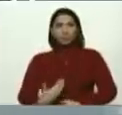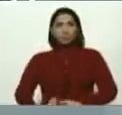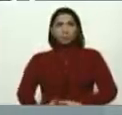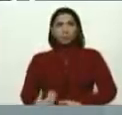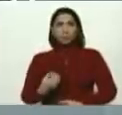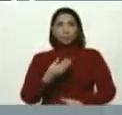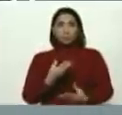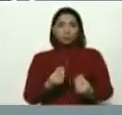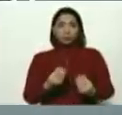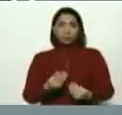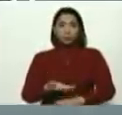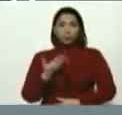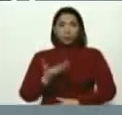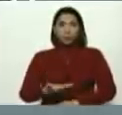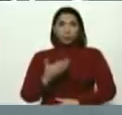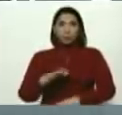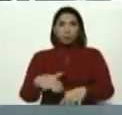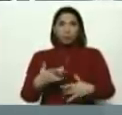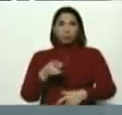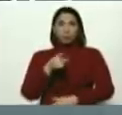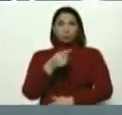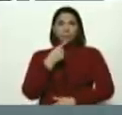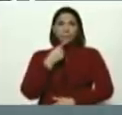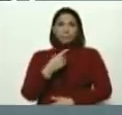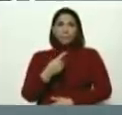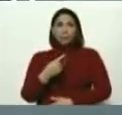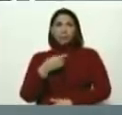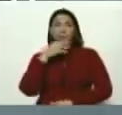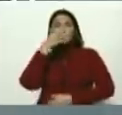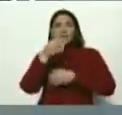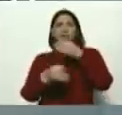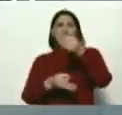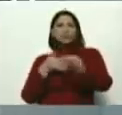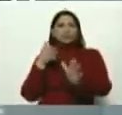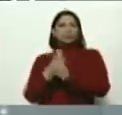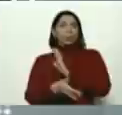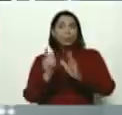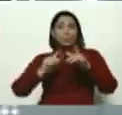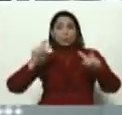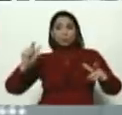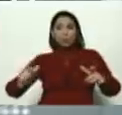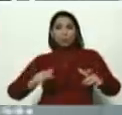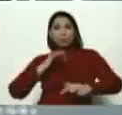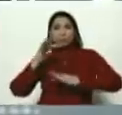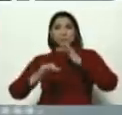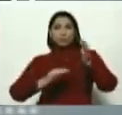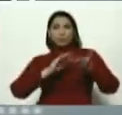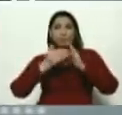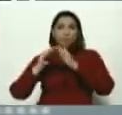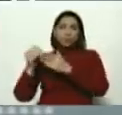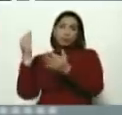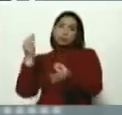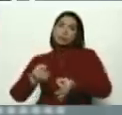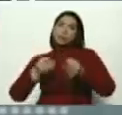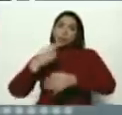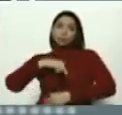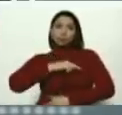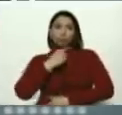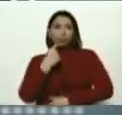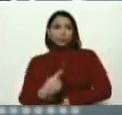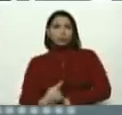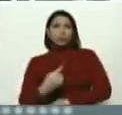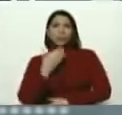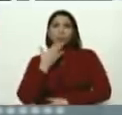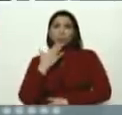Muy importante cuando usted pide explicación sobre los casos comunitarios. Siempre lo decimos, la